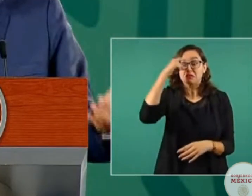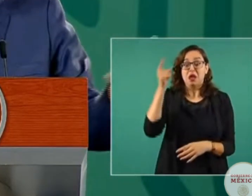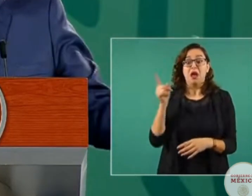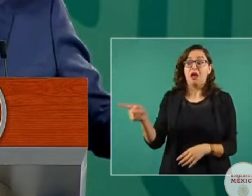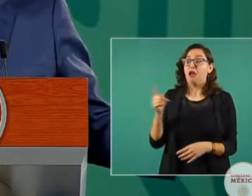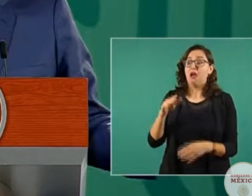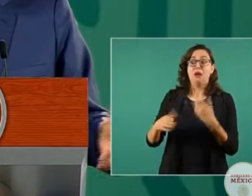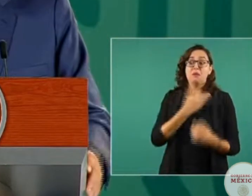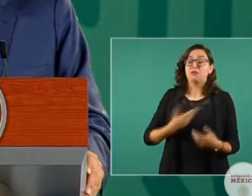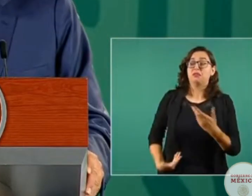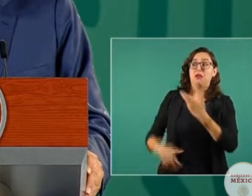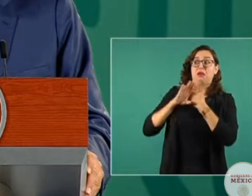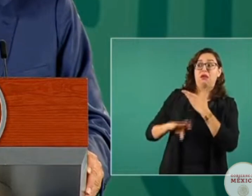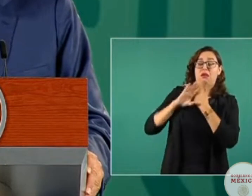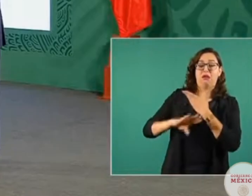me persiguen.